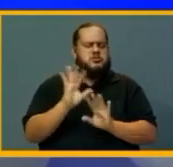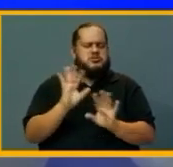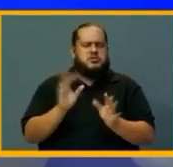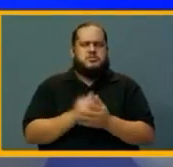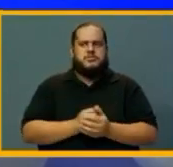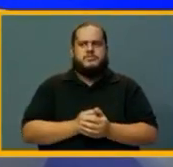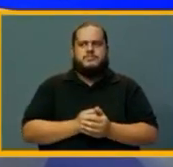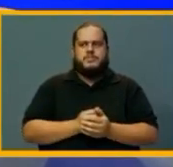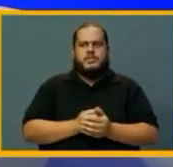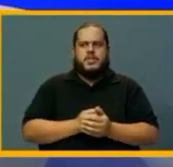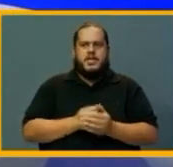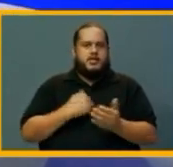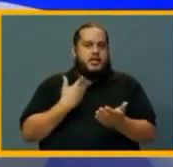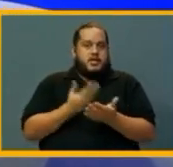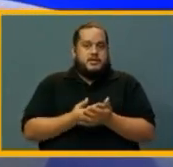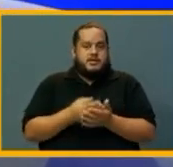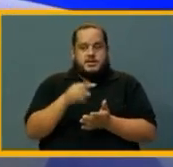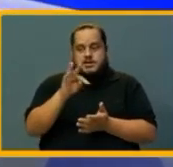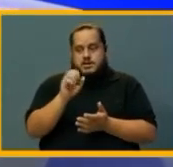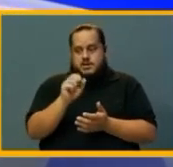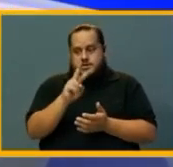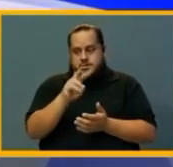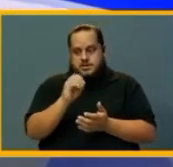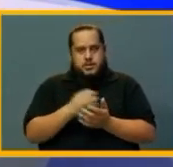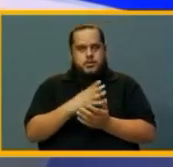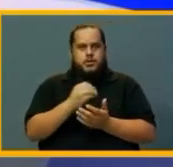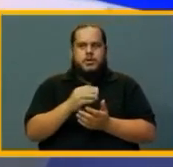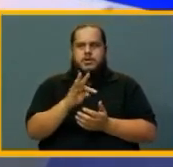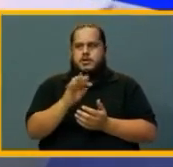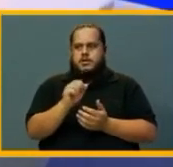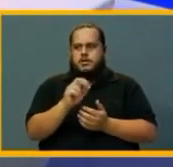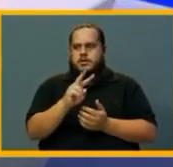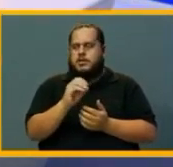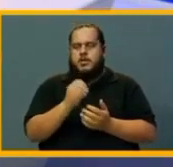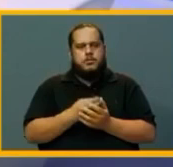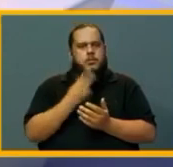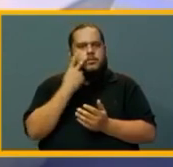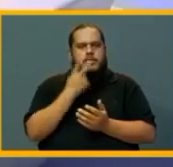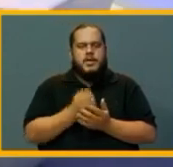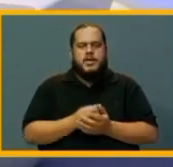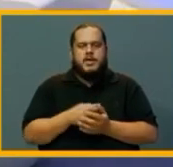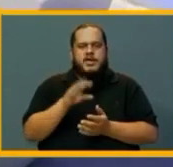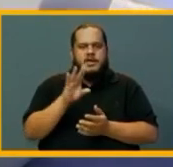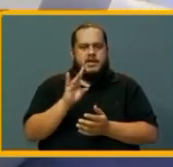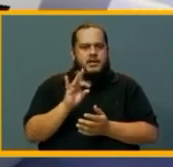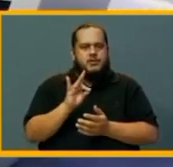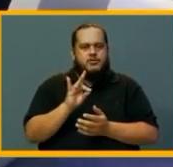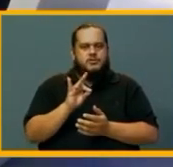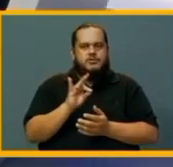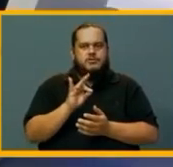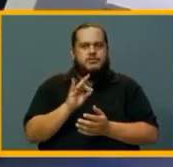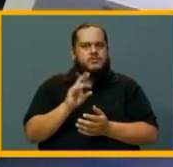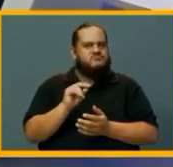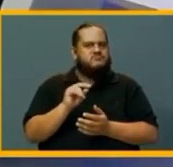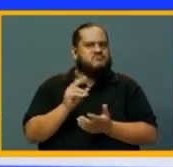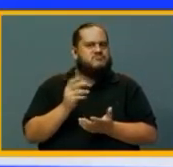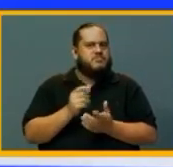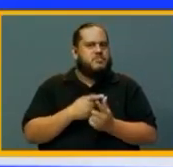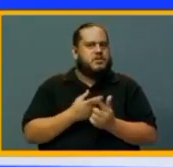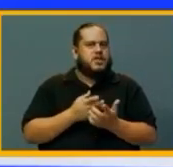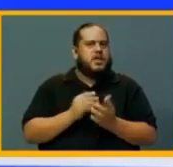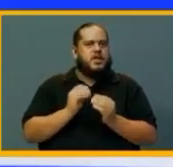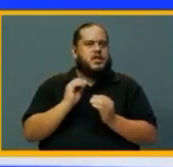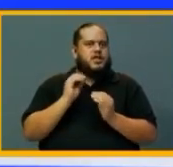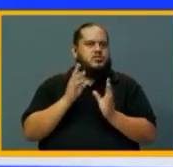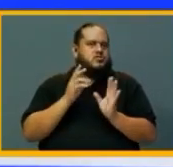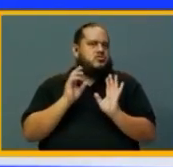Entonces llega Tavo y Tavo ve que el 8 no... Entonces... Profe, yo le puedo jugar